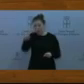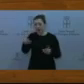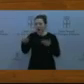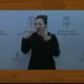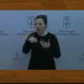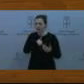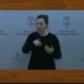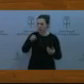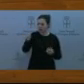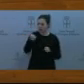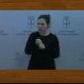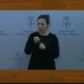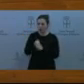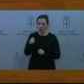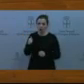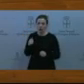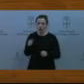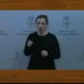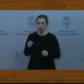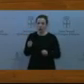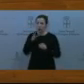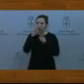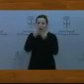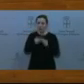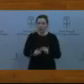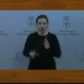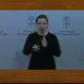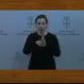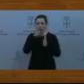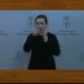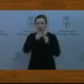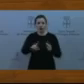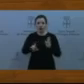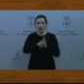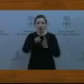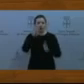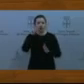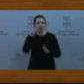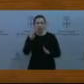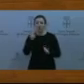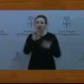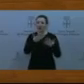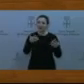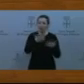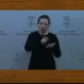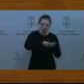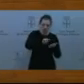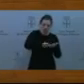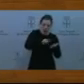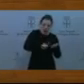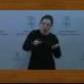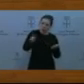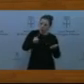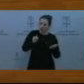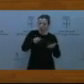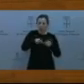elaboración de la ley, porque la elaboración de una ley no es solamente escribir, hay que darle toda una tramitación que tiene un proyecto de ley y